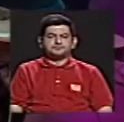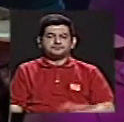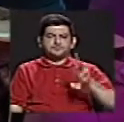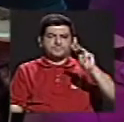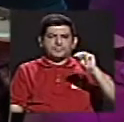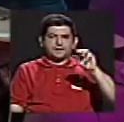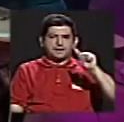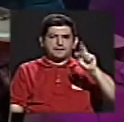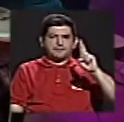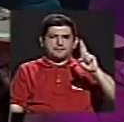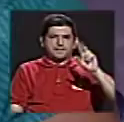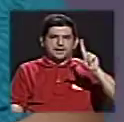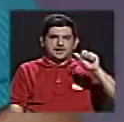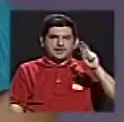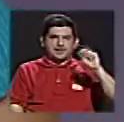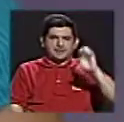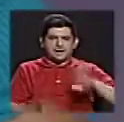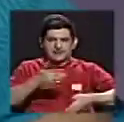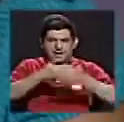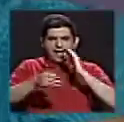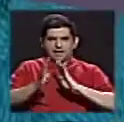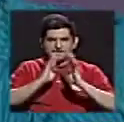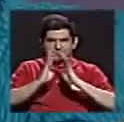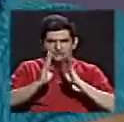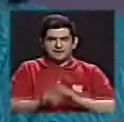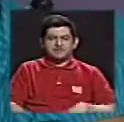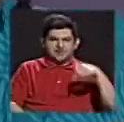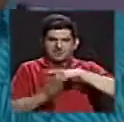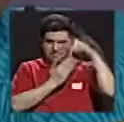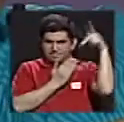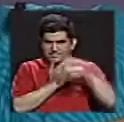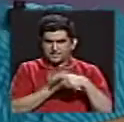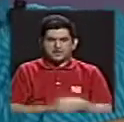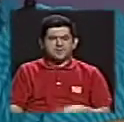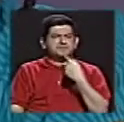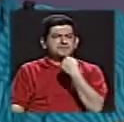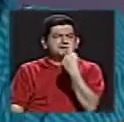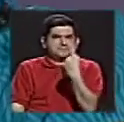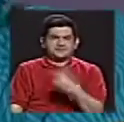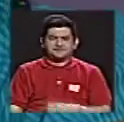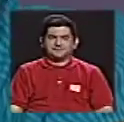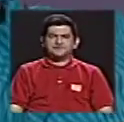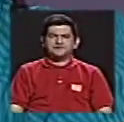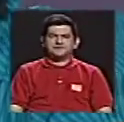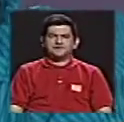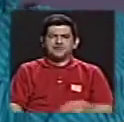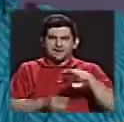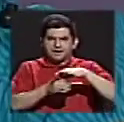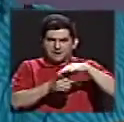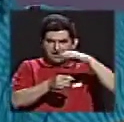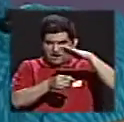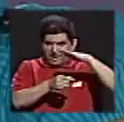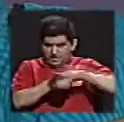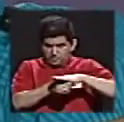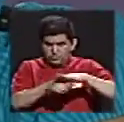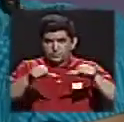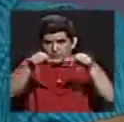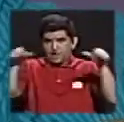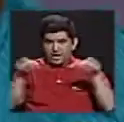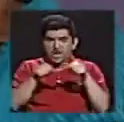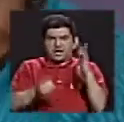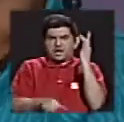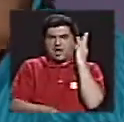nos mencionaba antes de iniciar este programa, y así se lo mencionábamos, en la agricultura